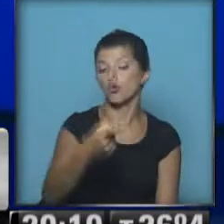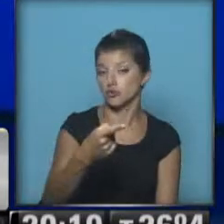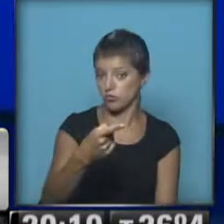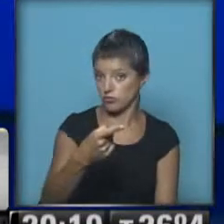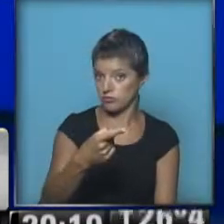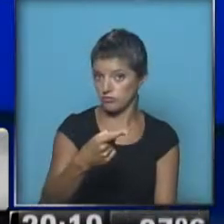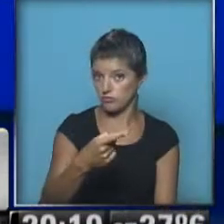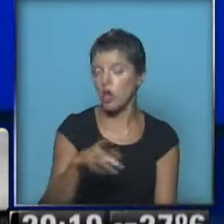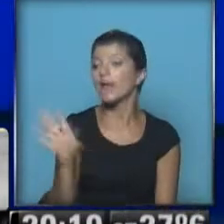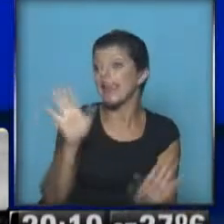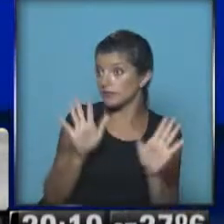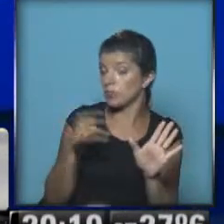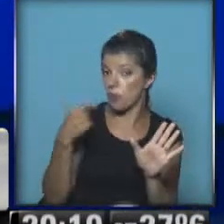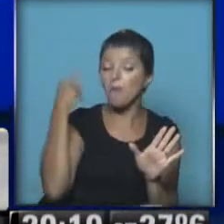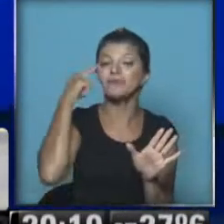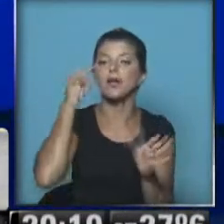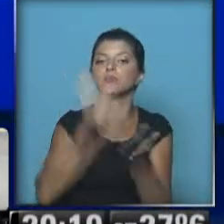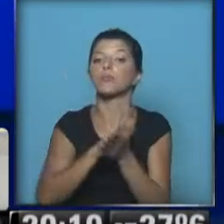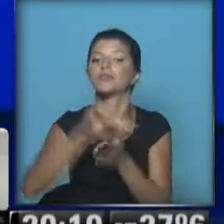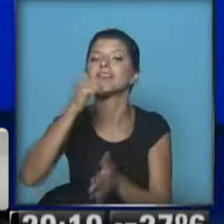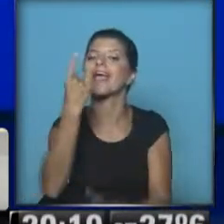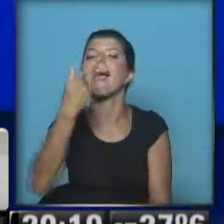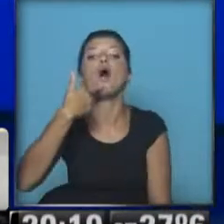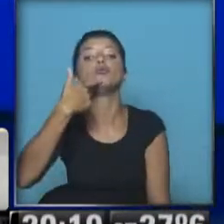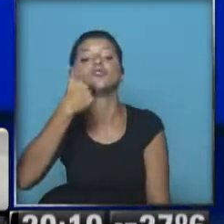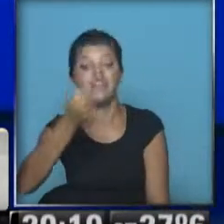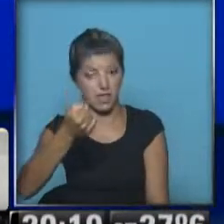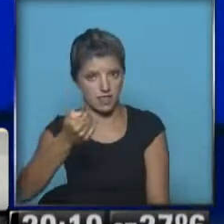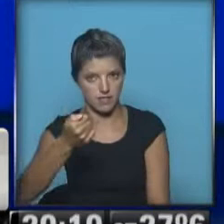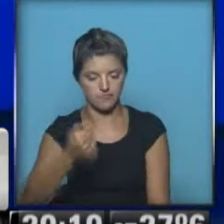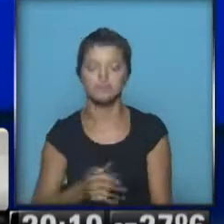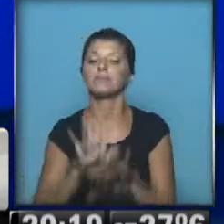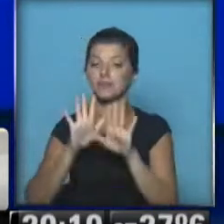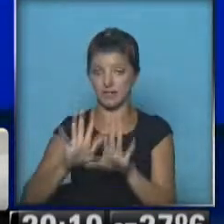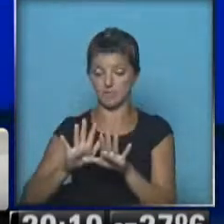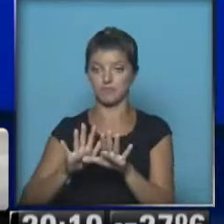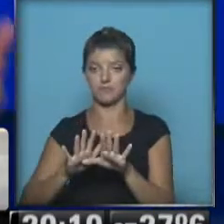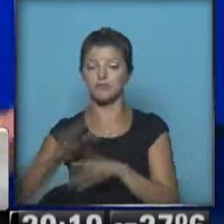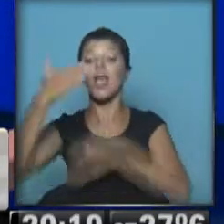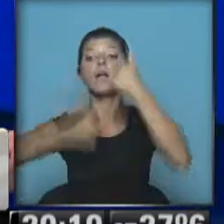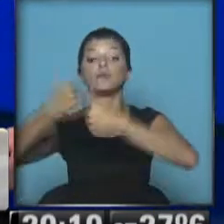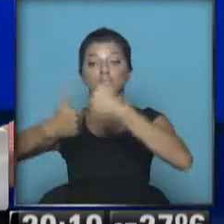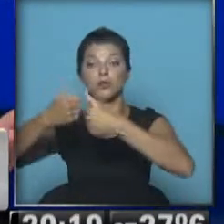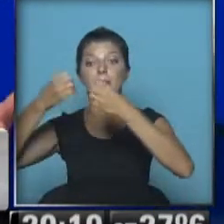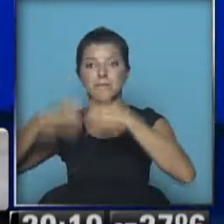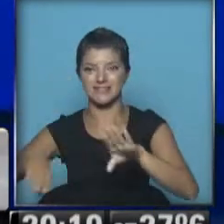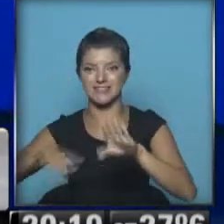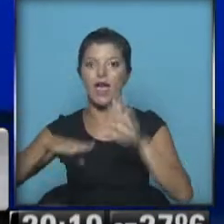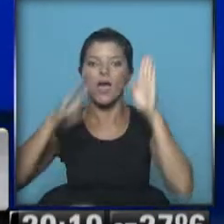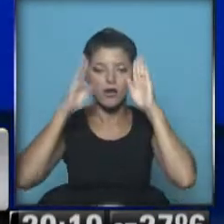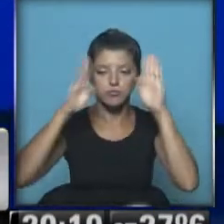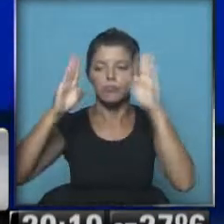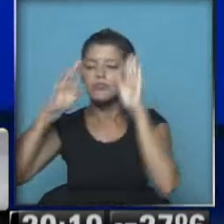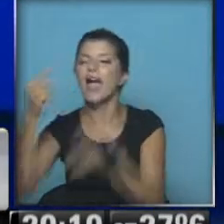sí puede ser pensada como una causa, el resultado de la convención, es que la oferta electoral empieza a tener contornos más definidos, digamos,